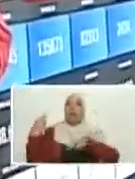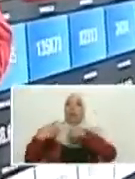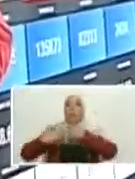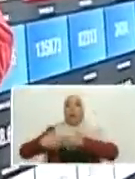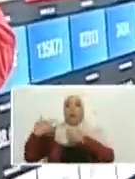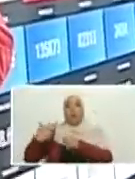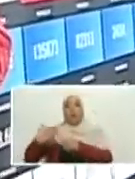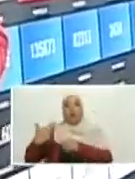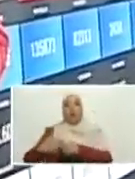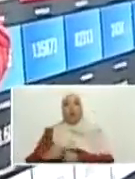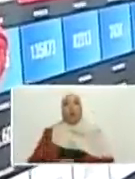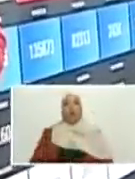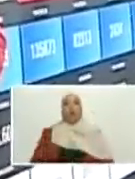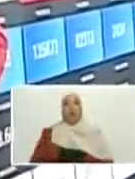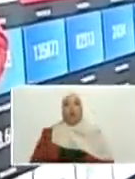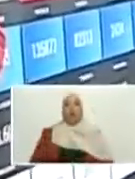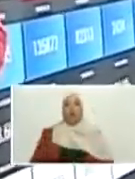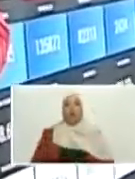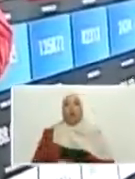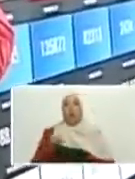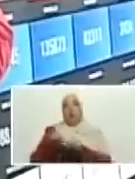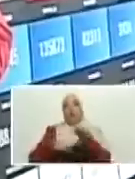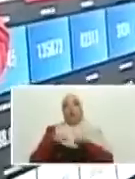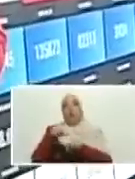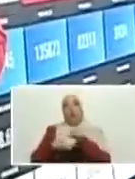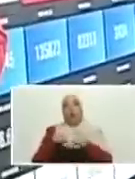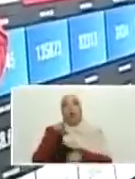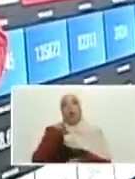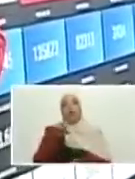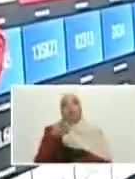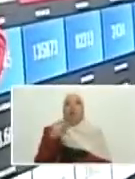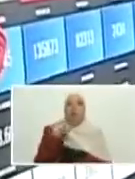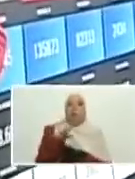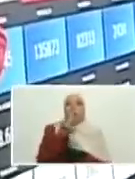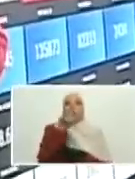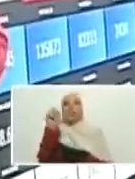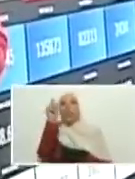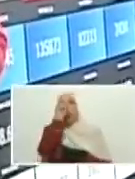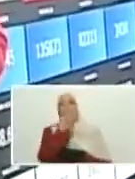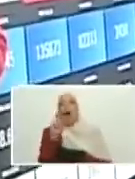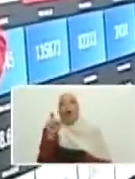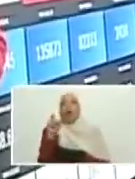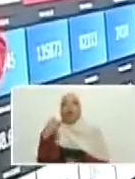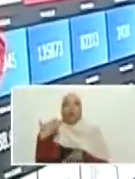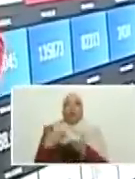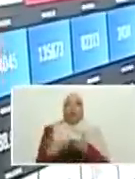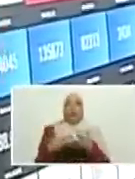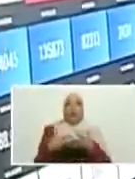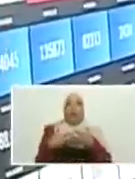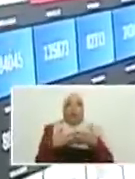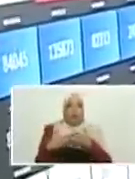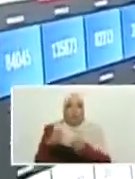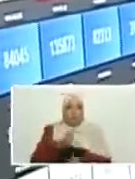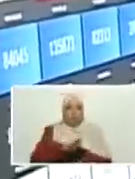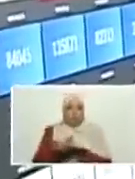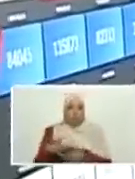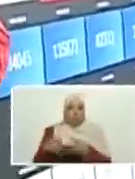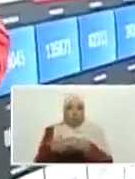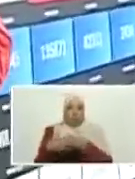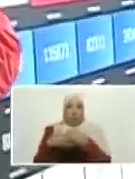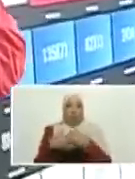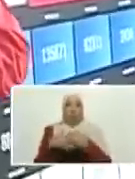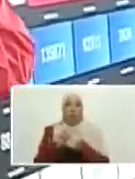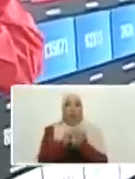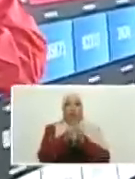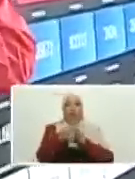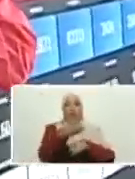petrolera. Después de pasar casi un siglo, 100 años, transnacionalizada nuestra industria petrolera, empezamos a caminar con